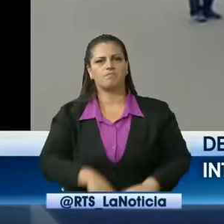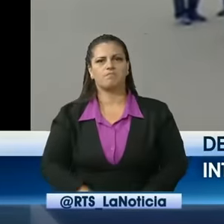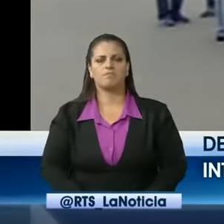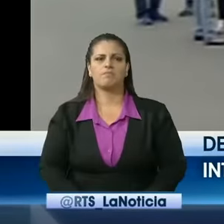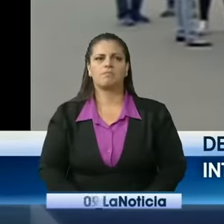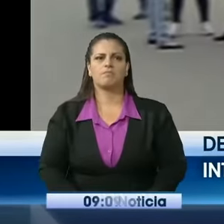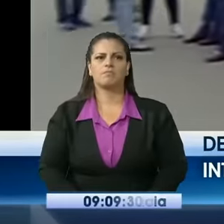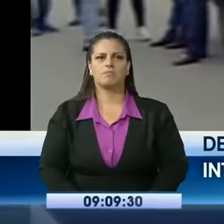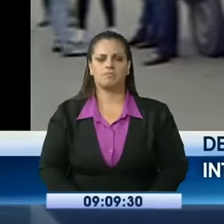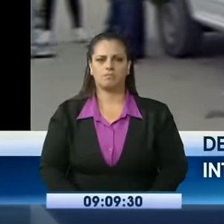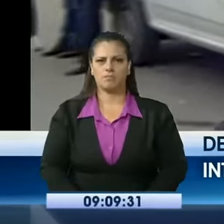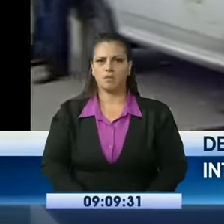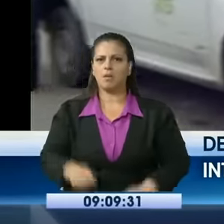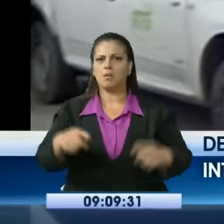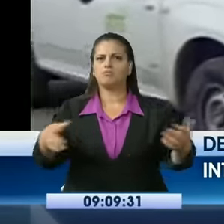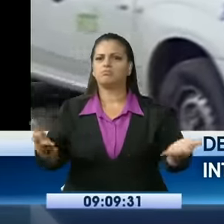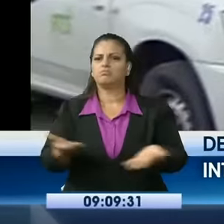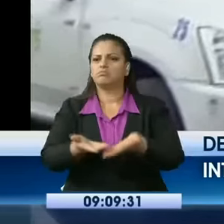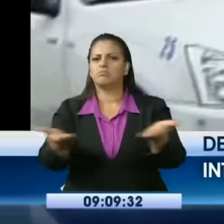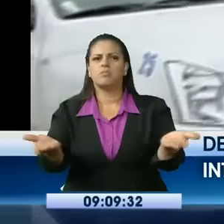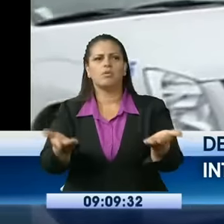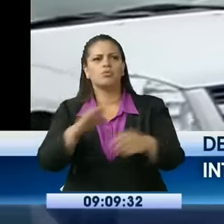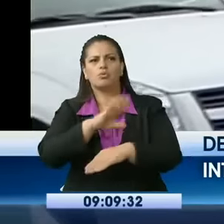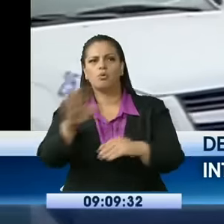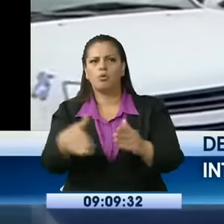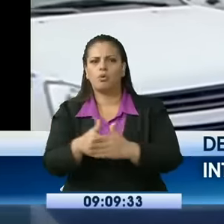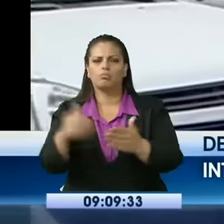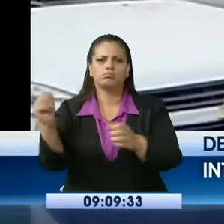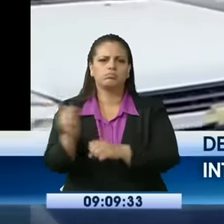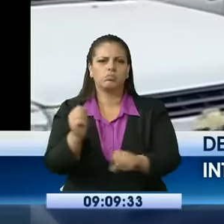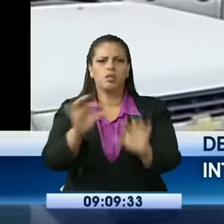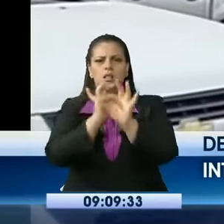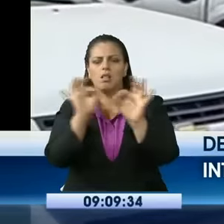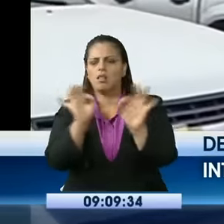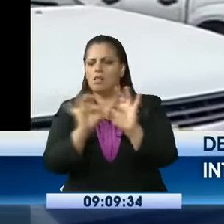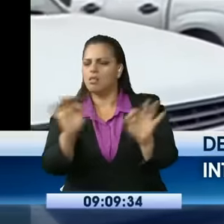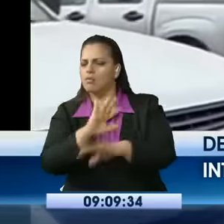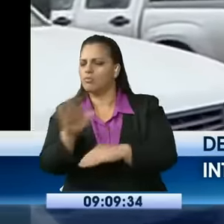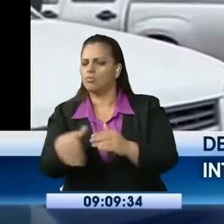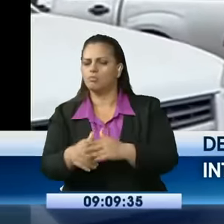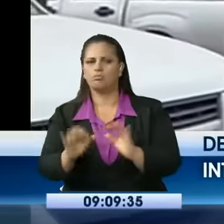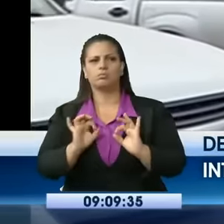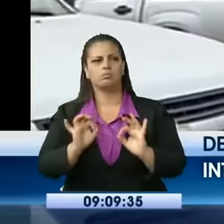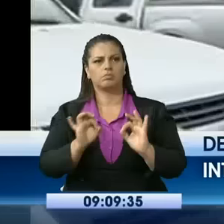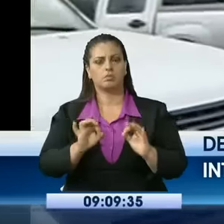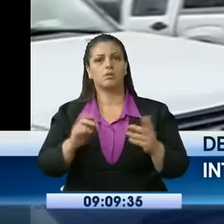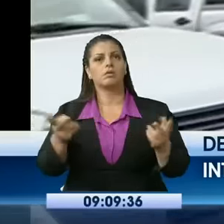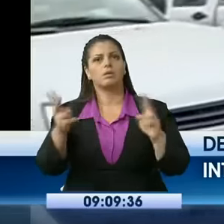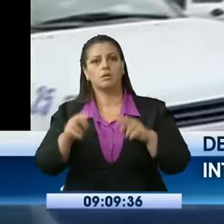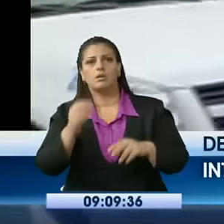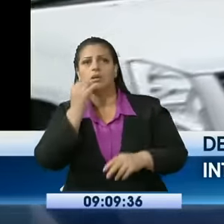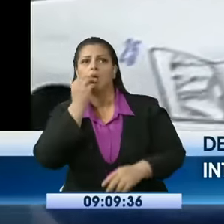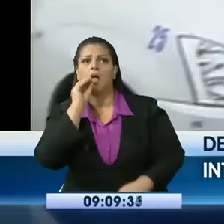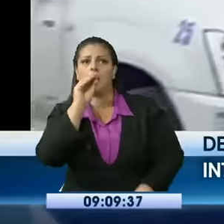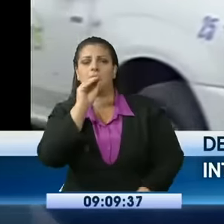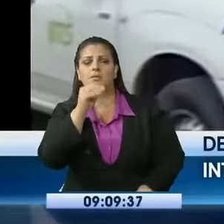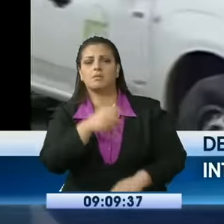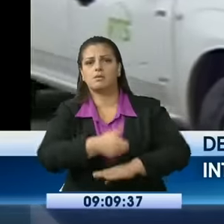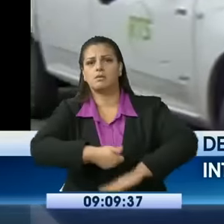de la Ciudadela Sociovivienda 1 y 2, estamos llamando a la Comisión de Tránsito también para que nos ayude, que impide el ingreso de tráiler